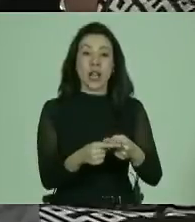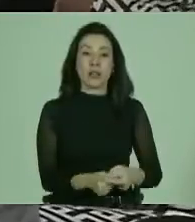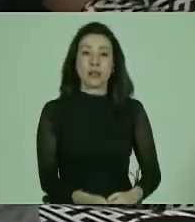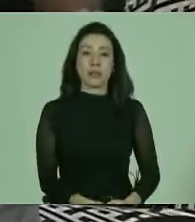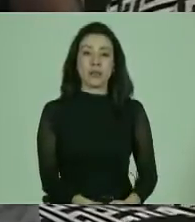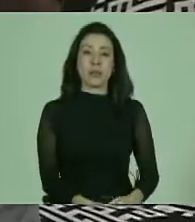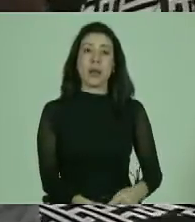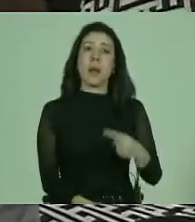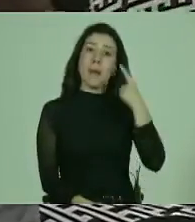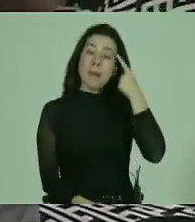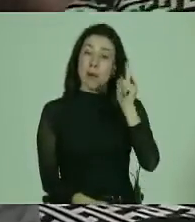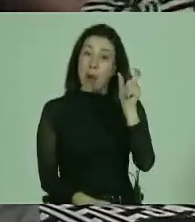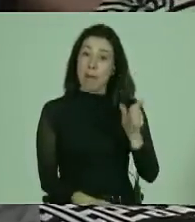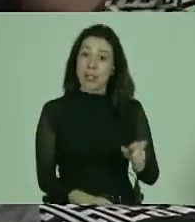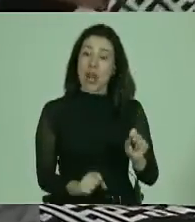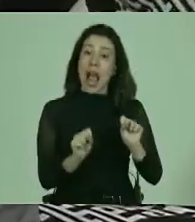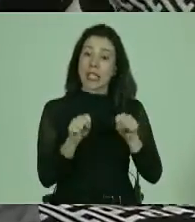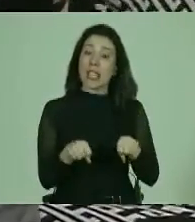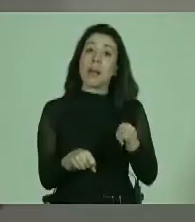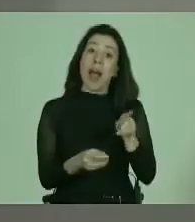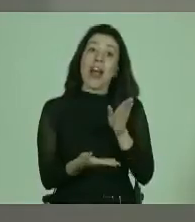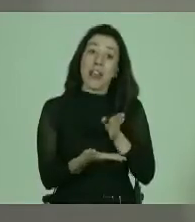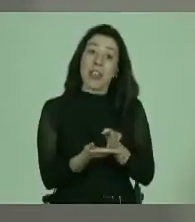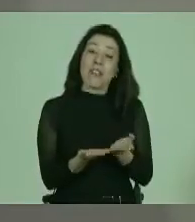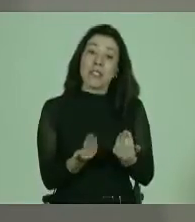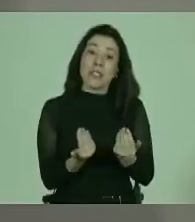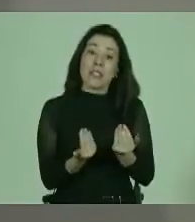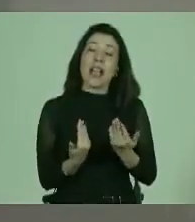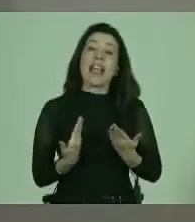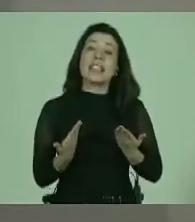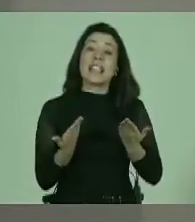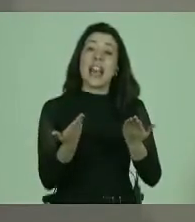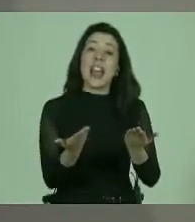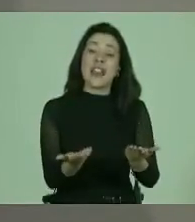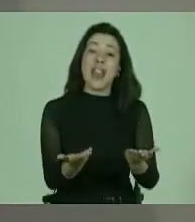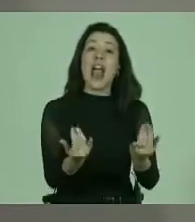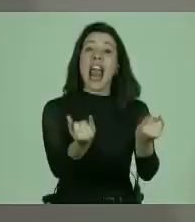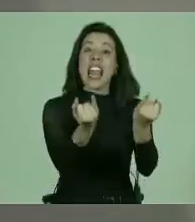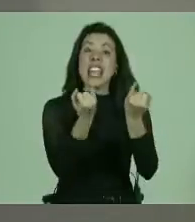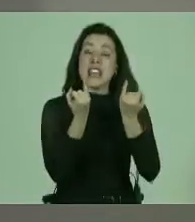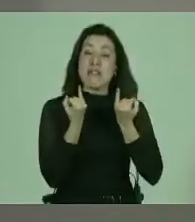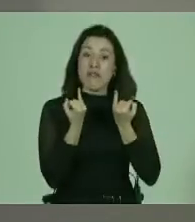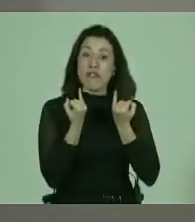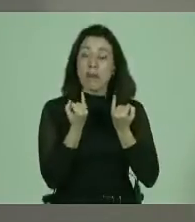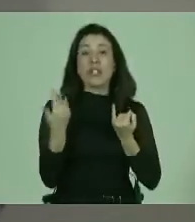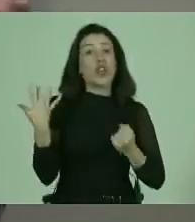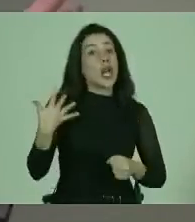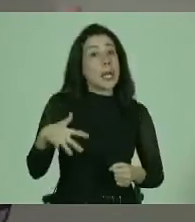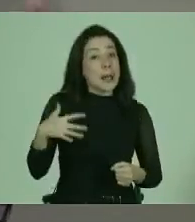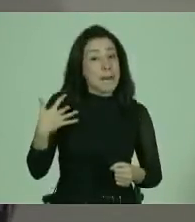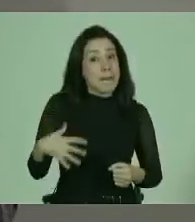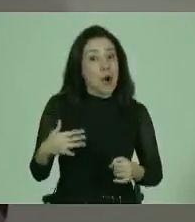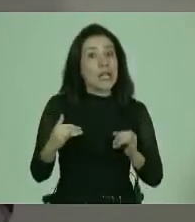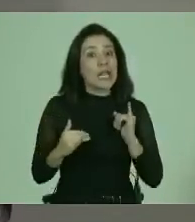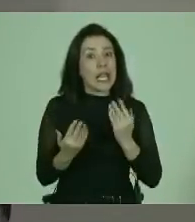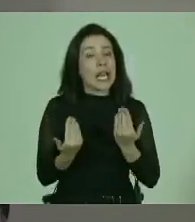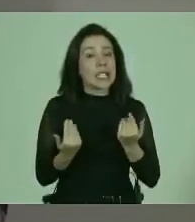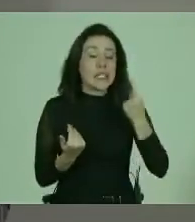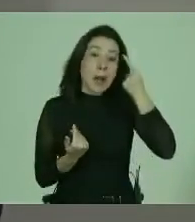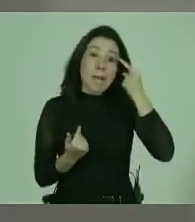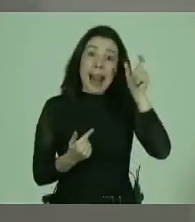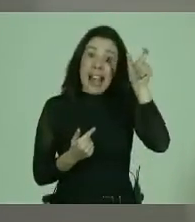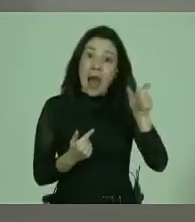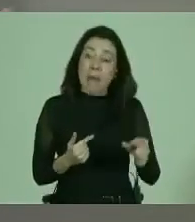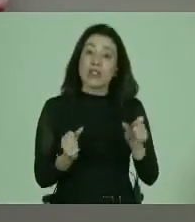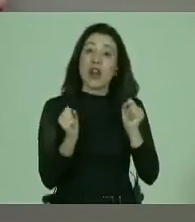para que alguien consciente es necesario que se les suministre la información relevante y necesaria para que